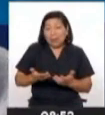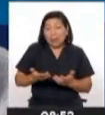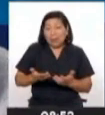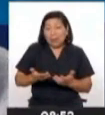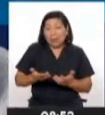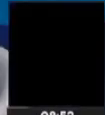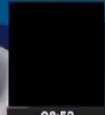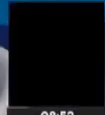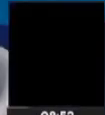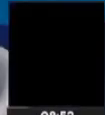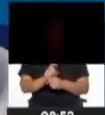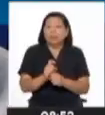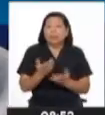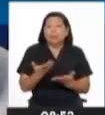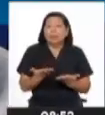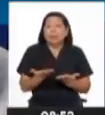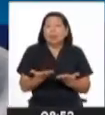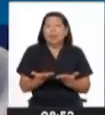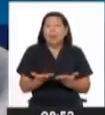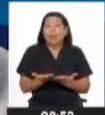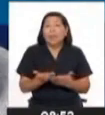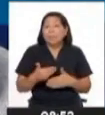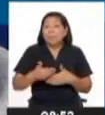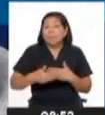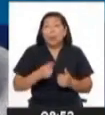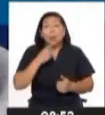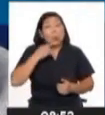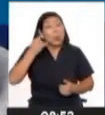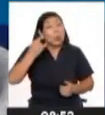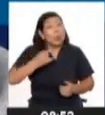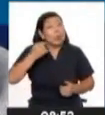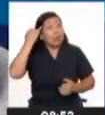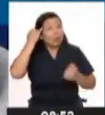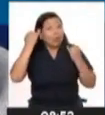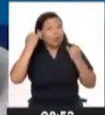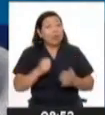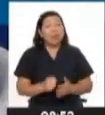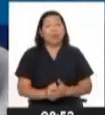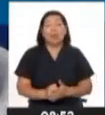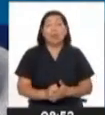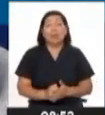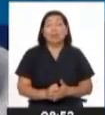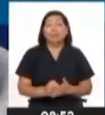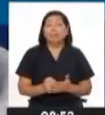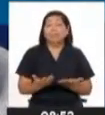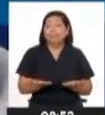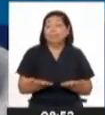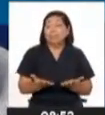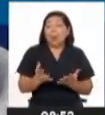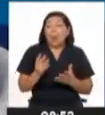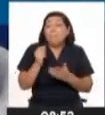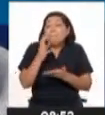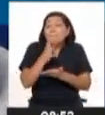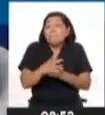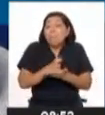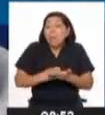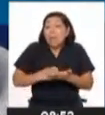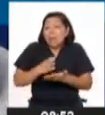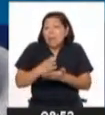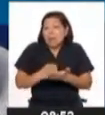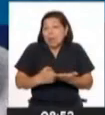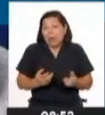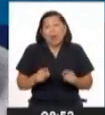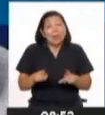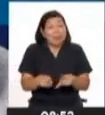invalidaban las capacidades o de pronto sus ideas eran restringidas. Es una